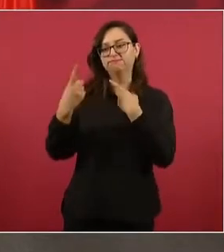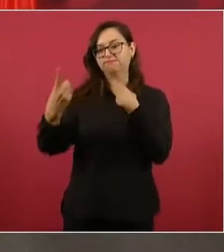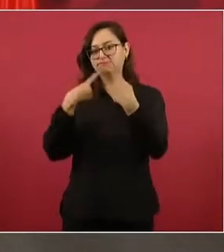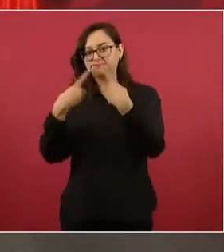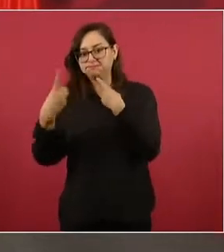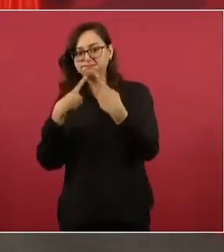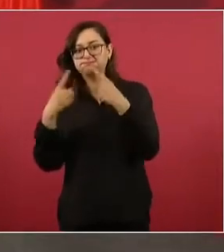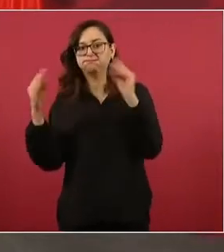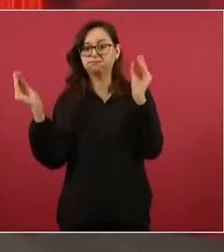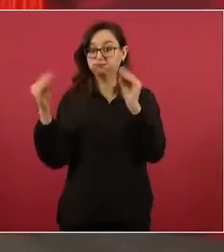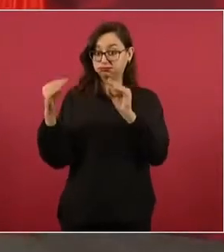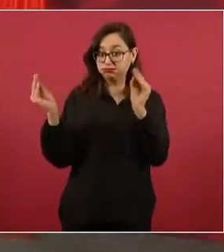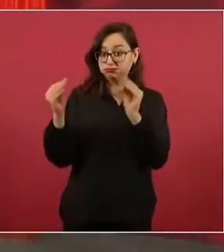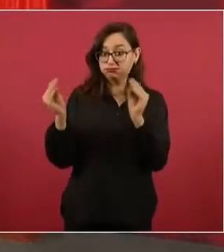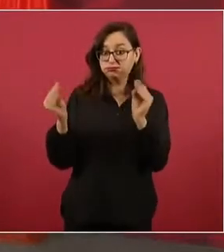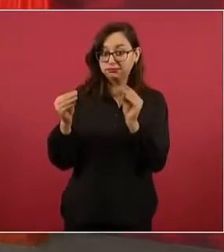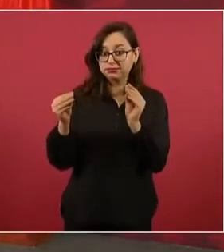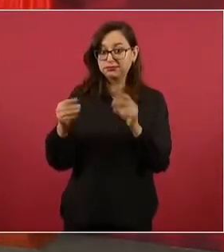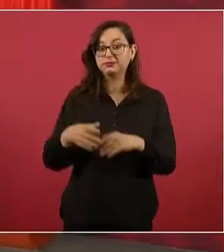empresarios